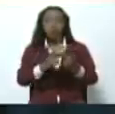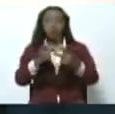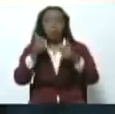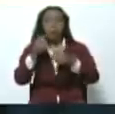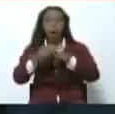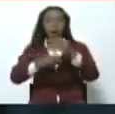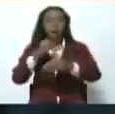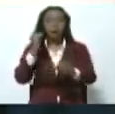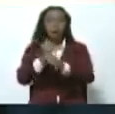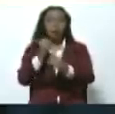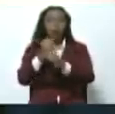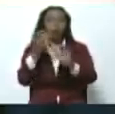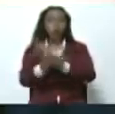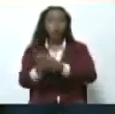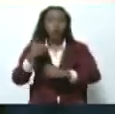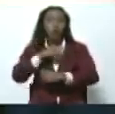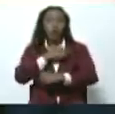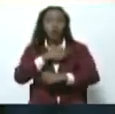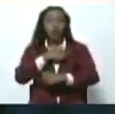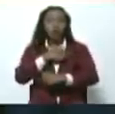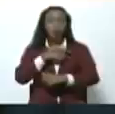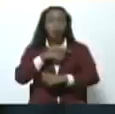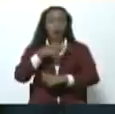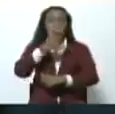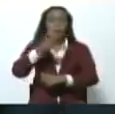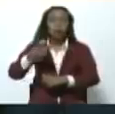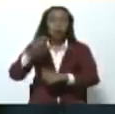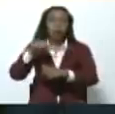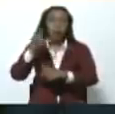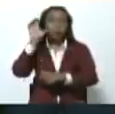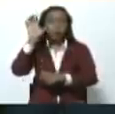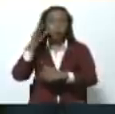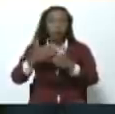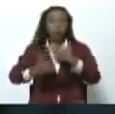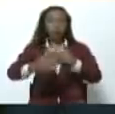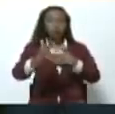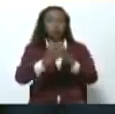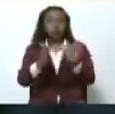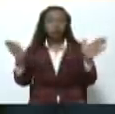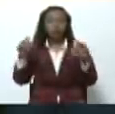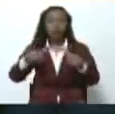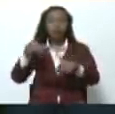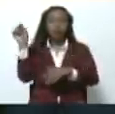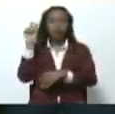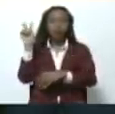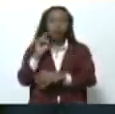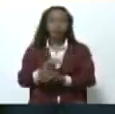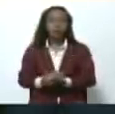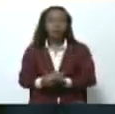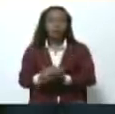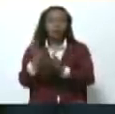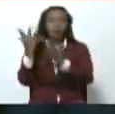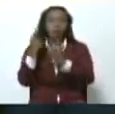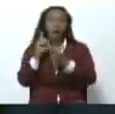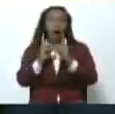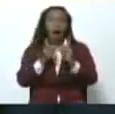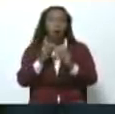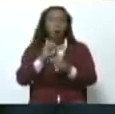trabajo por nuestros compatriotas a lo largo y ancho del país. Me dicen que hay algunas